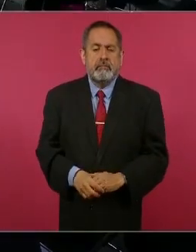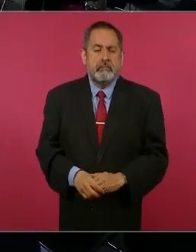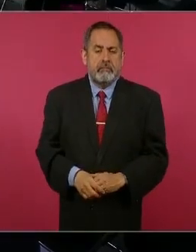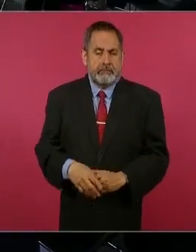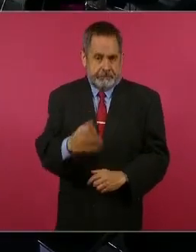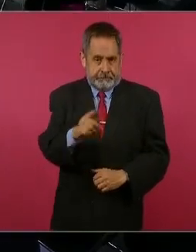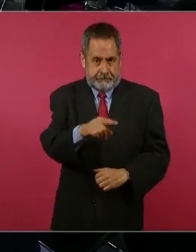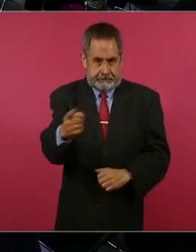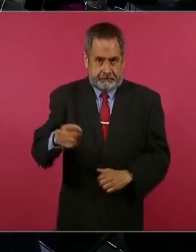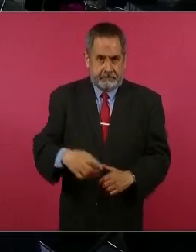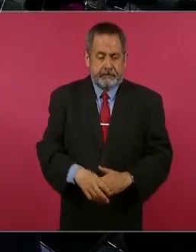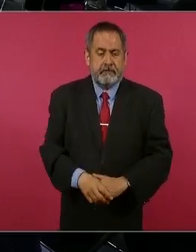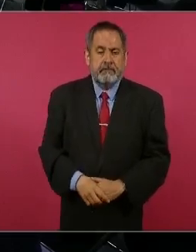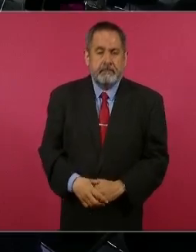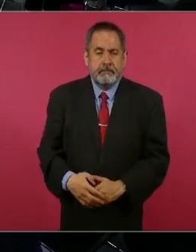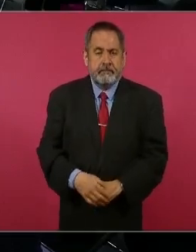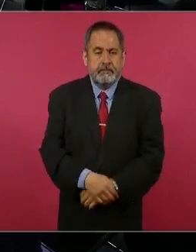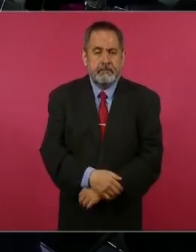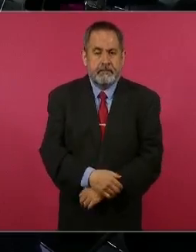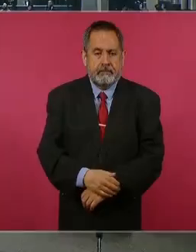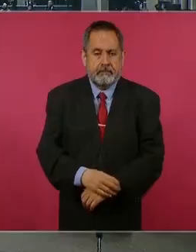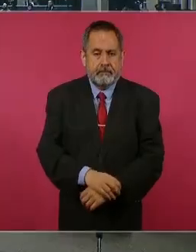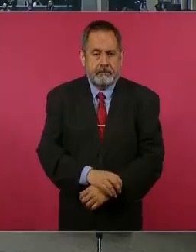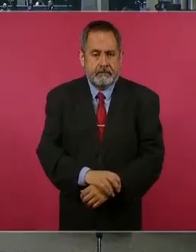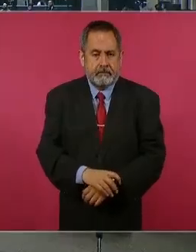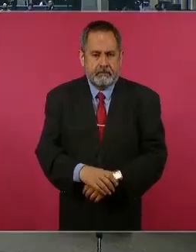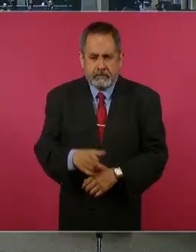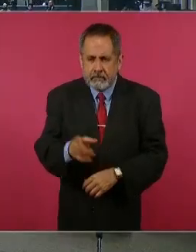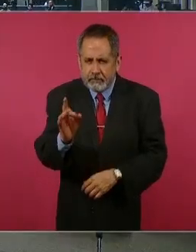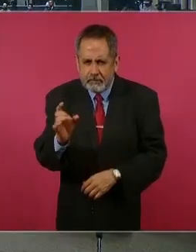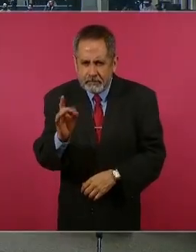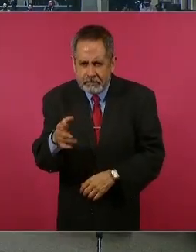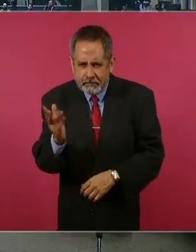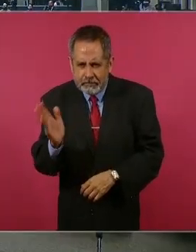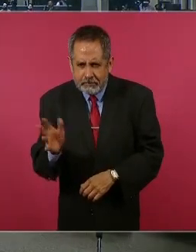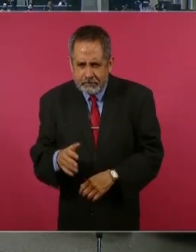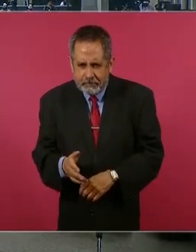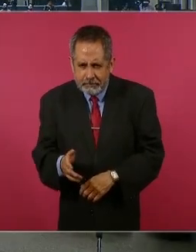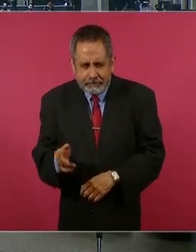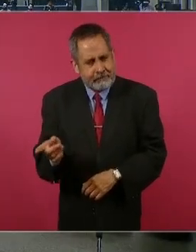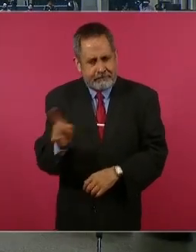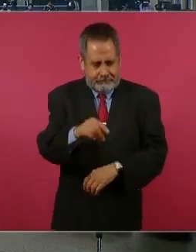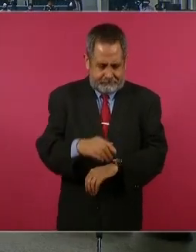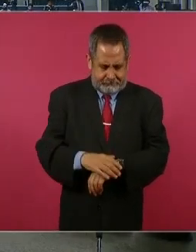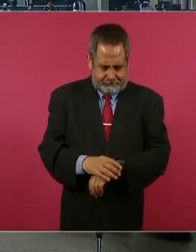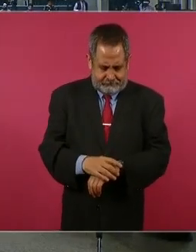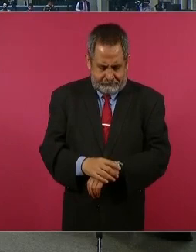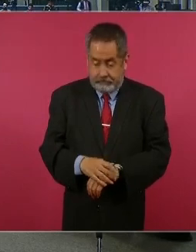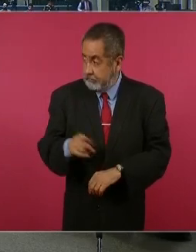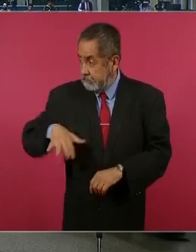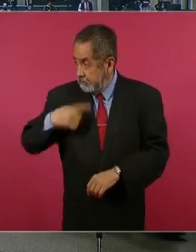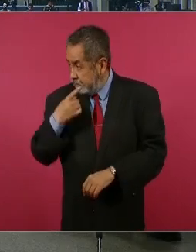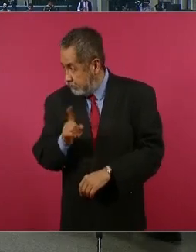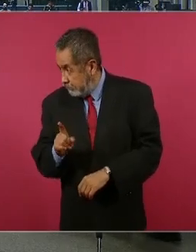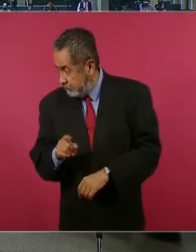a los responsables. Pero si ya hablaste. Buenos días, presidente. hablado?